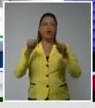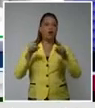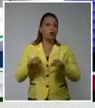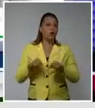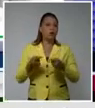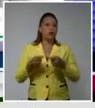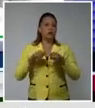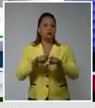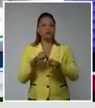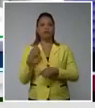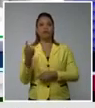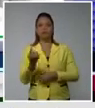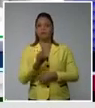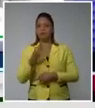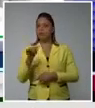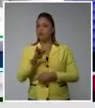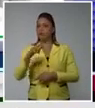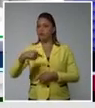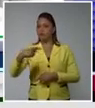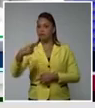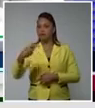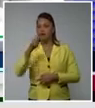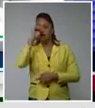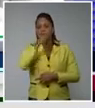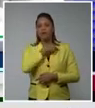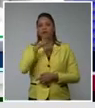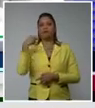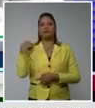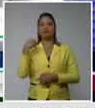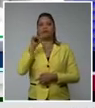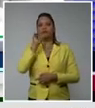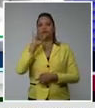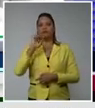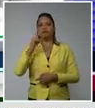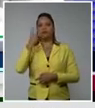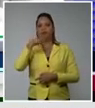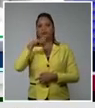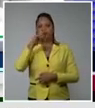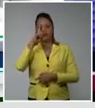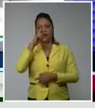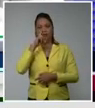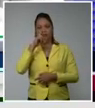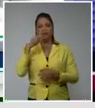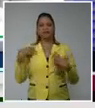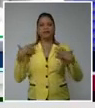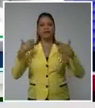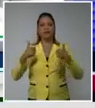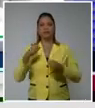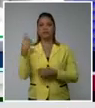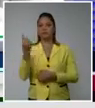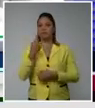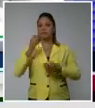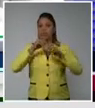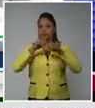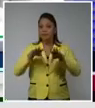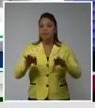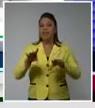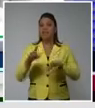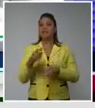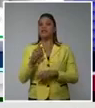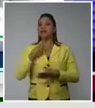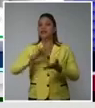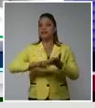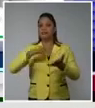acompaña, como cada mañana, el doctor Francisco Durán García, director nacional de epidemiología, y nuestra intérprete